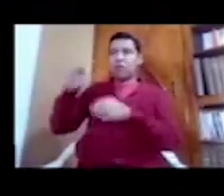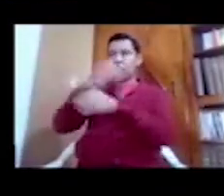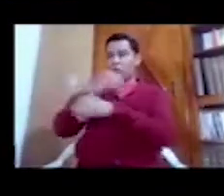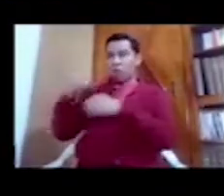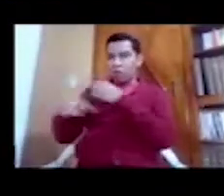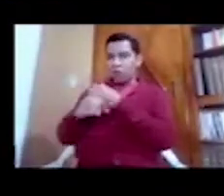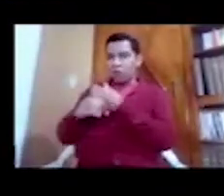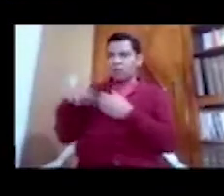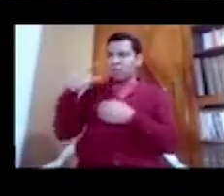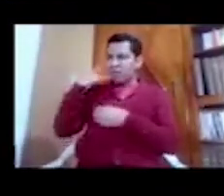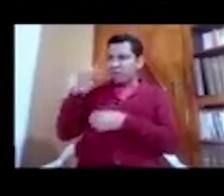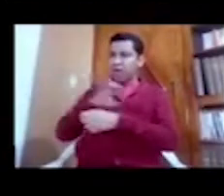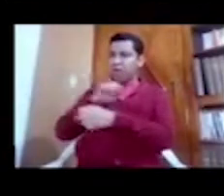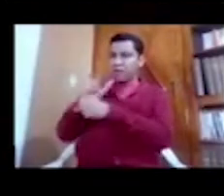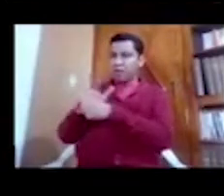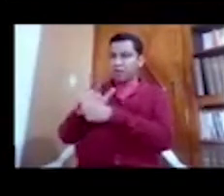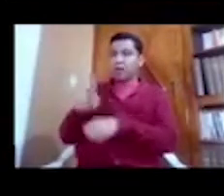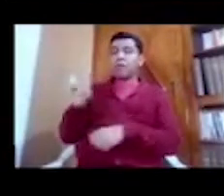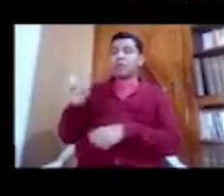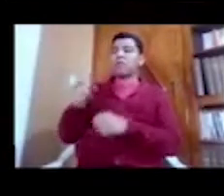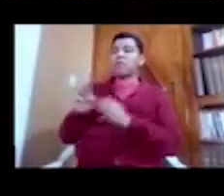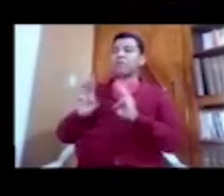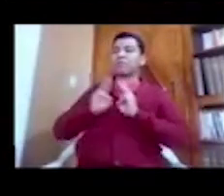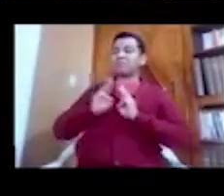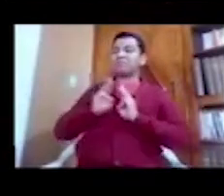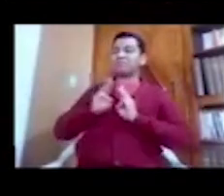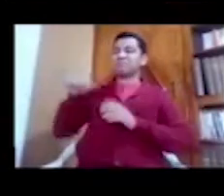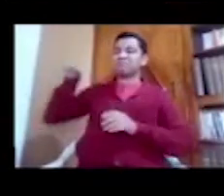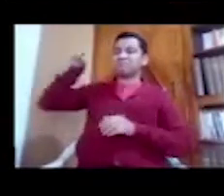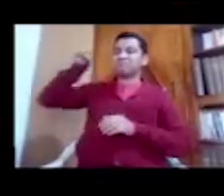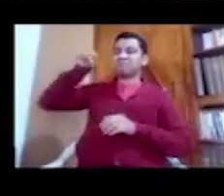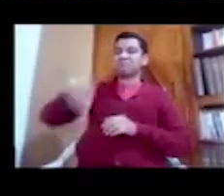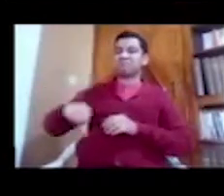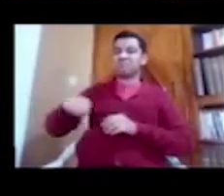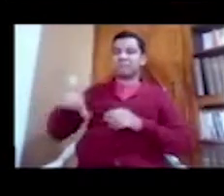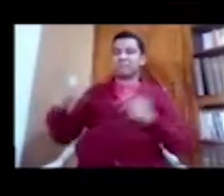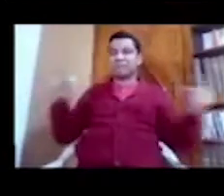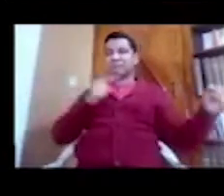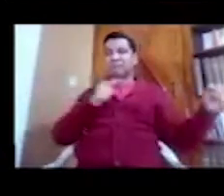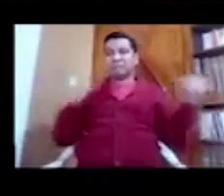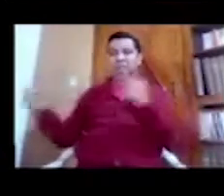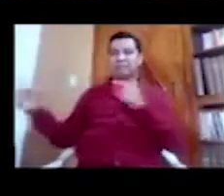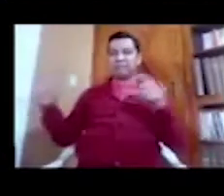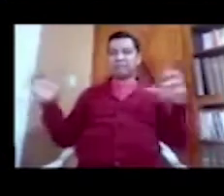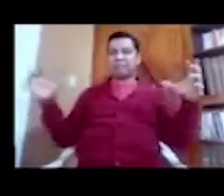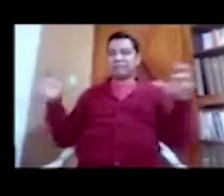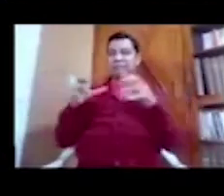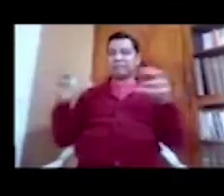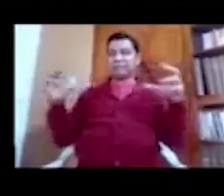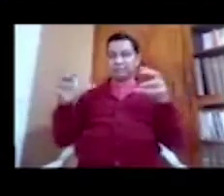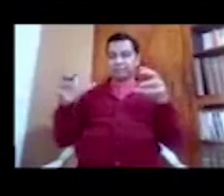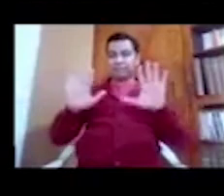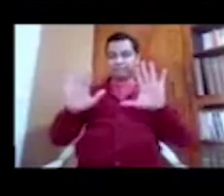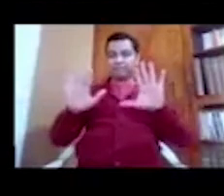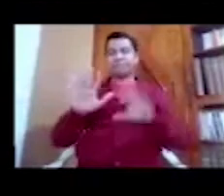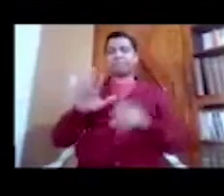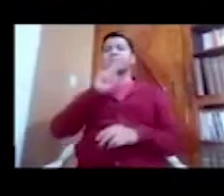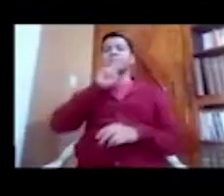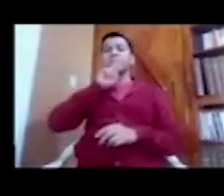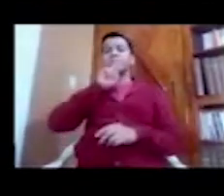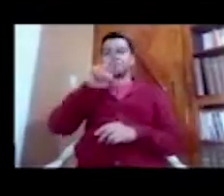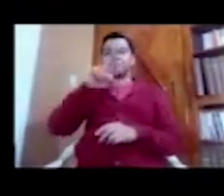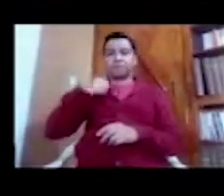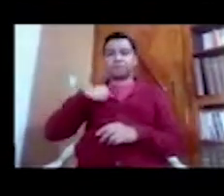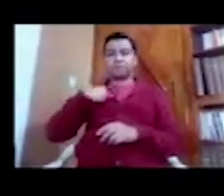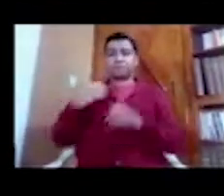un cierto tiempo en una incómoda tensión, digámoslo así. Y para contestarte, los